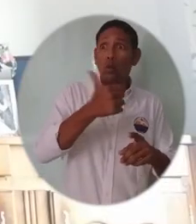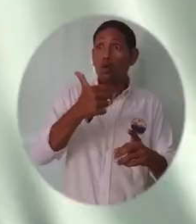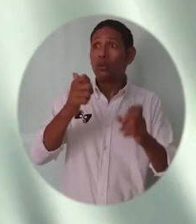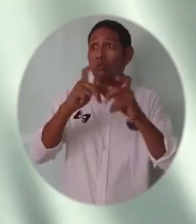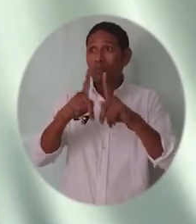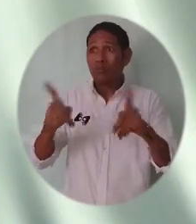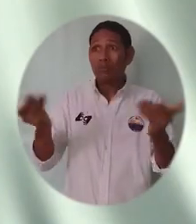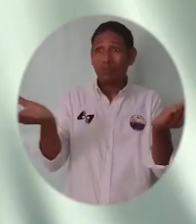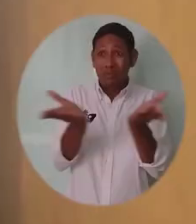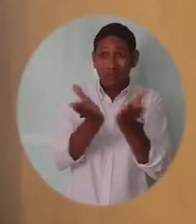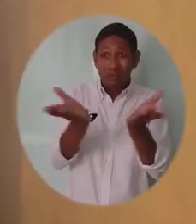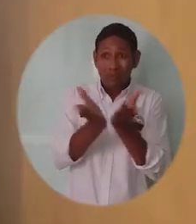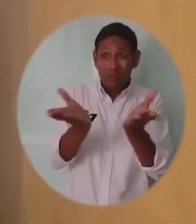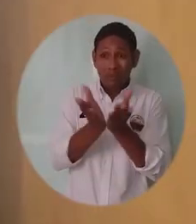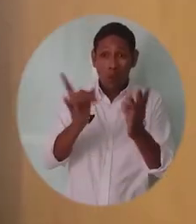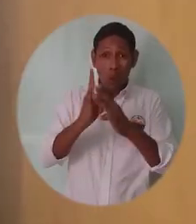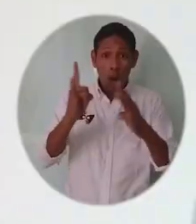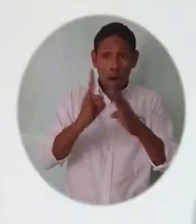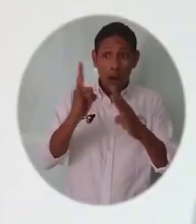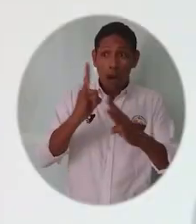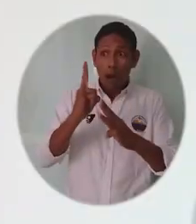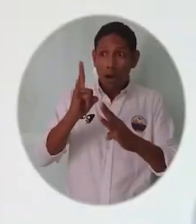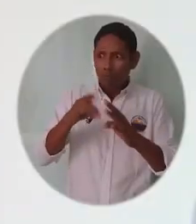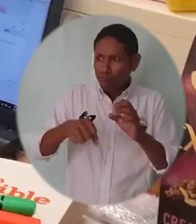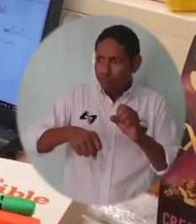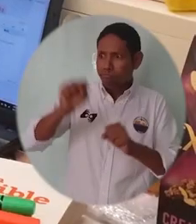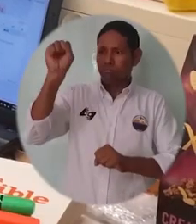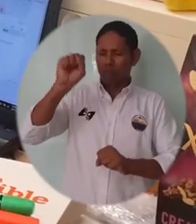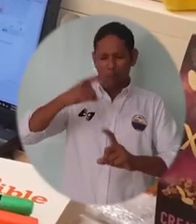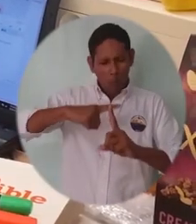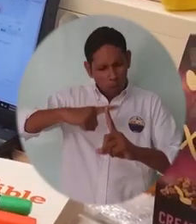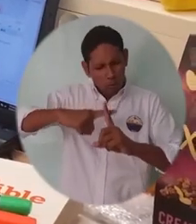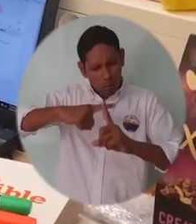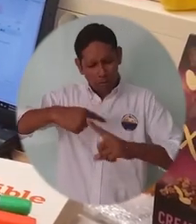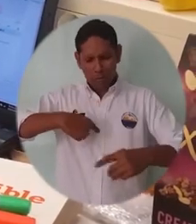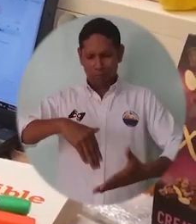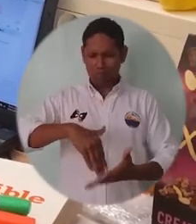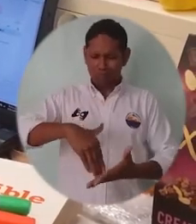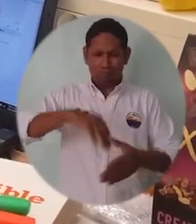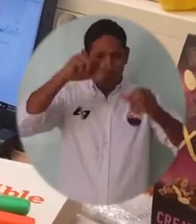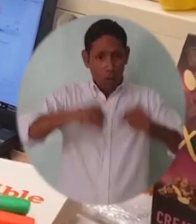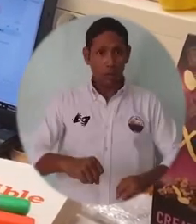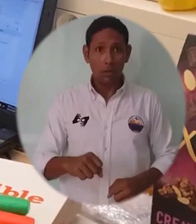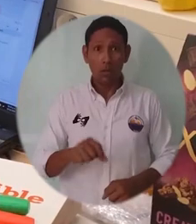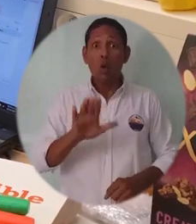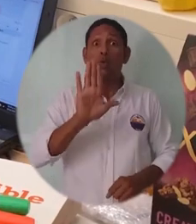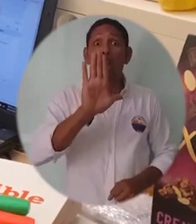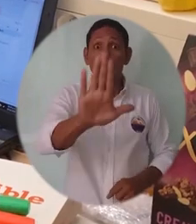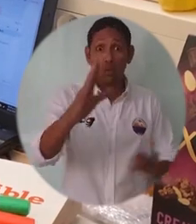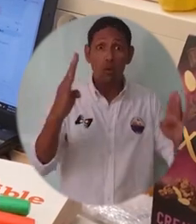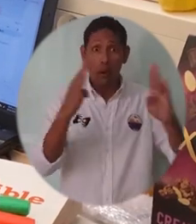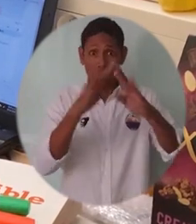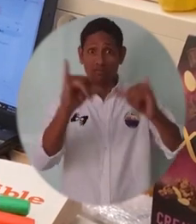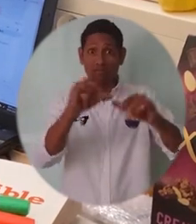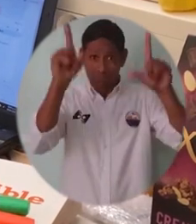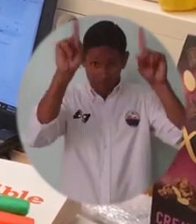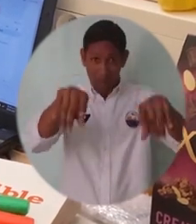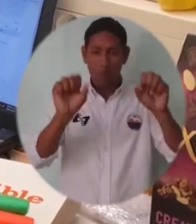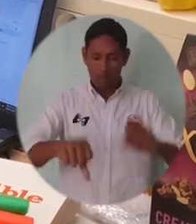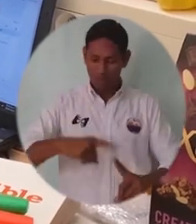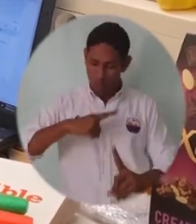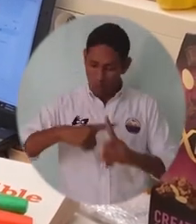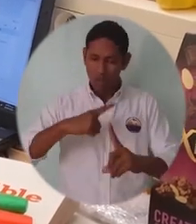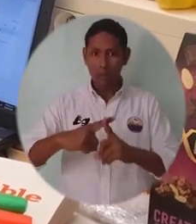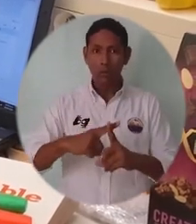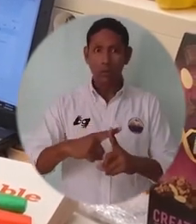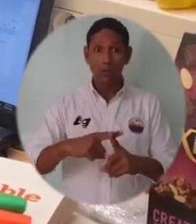estudiantes Uni Magdalena que se encuentran aquí, han podido superarlo, han podido mantenerse firmes en esta situación, ustedes en su casa también lo pueden